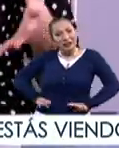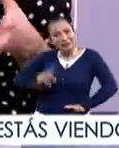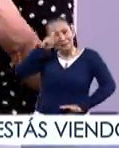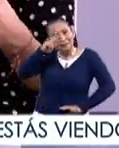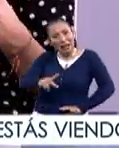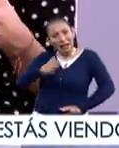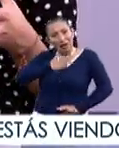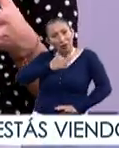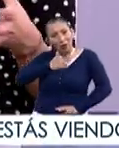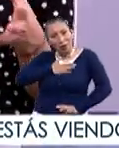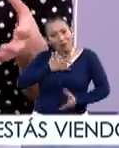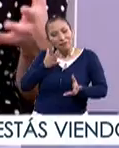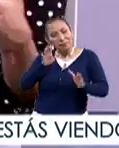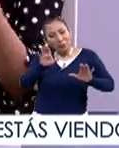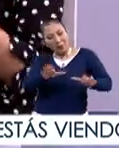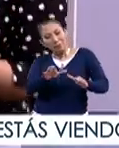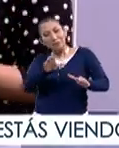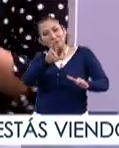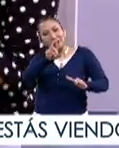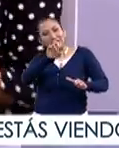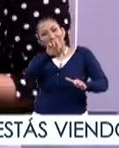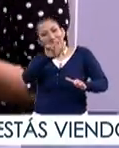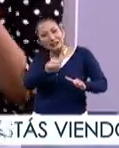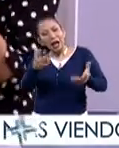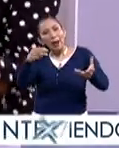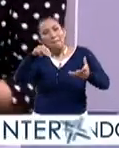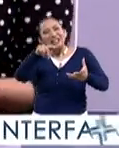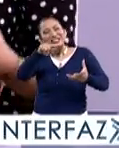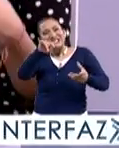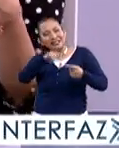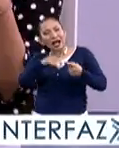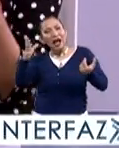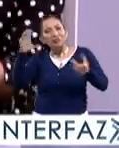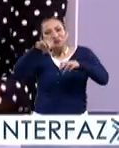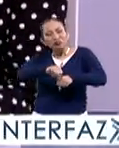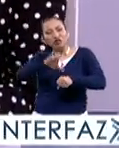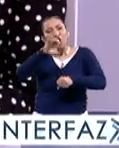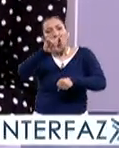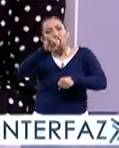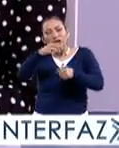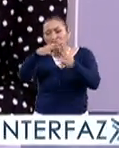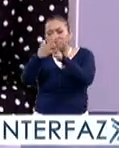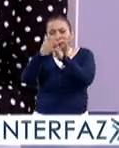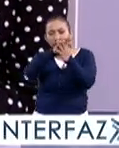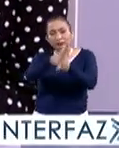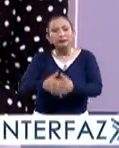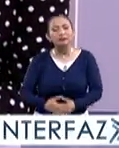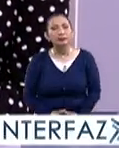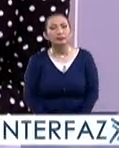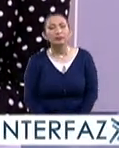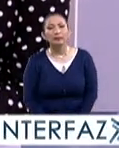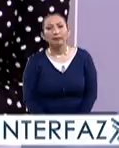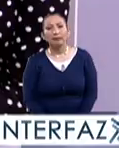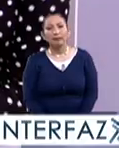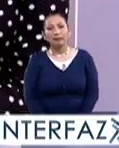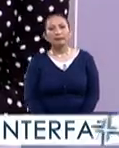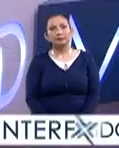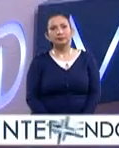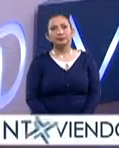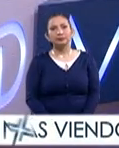raza mexicana, que es una raza mestiza, colonial, que tiene muchas mezclas, doctor. Sí,